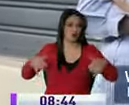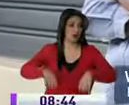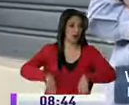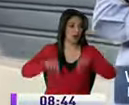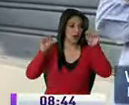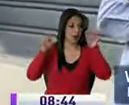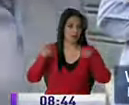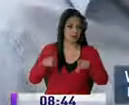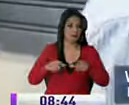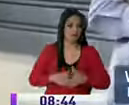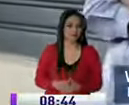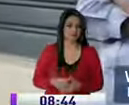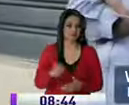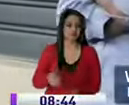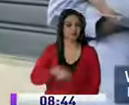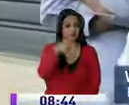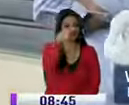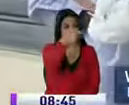del local.